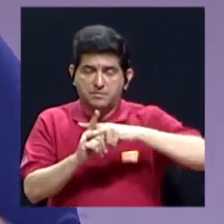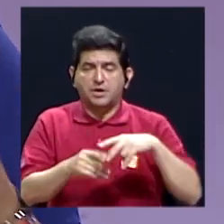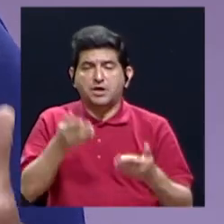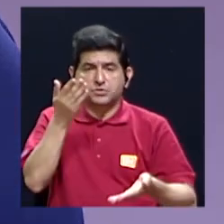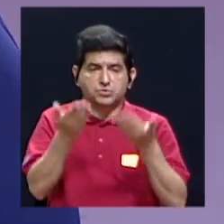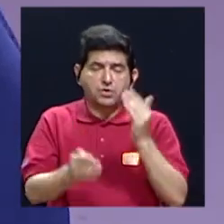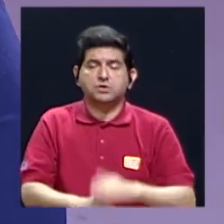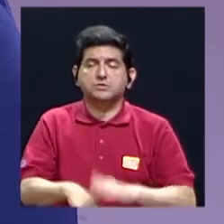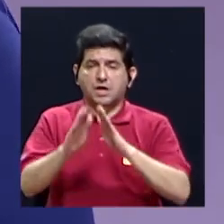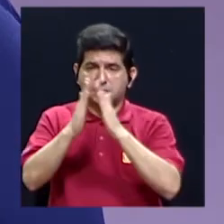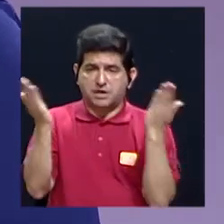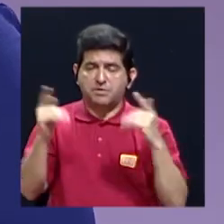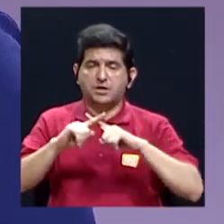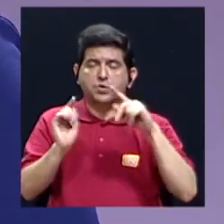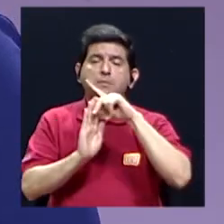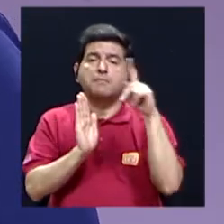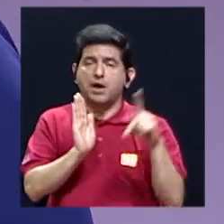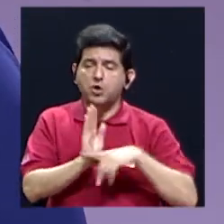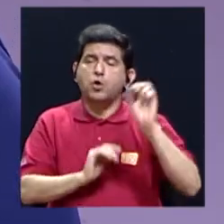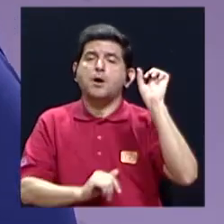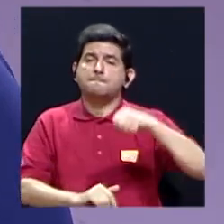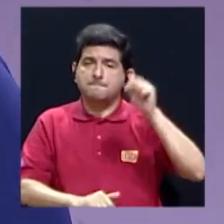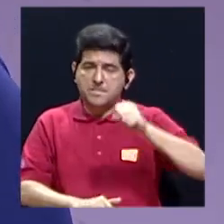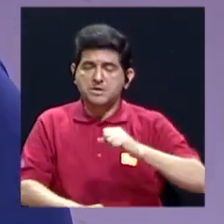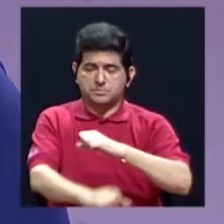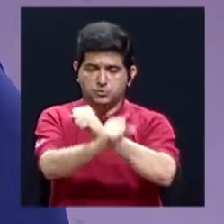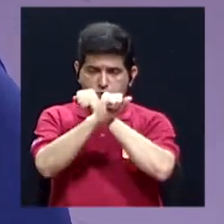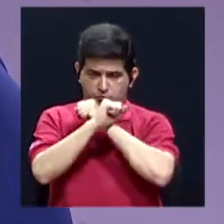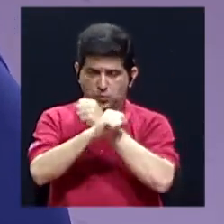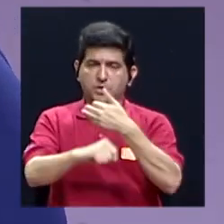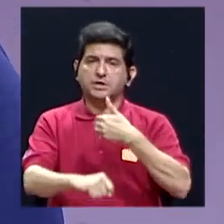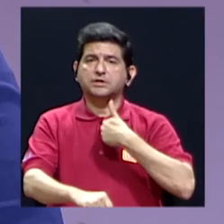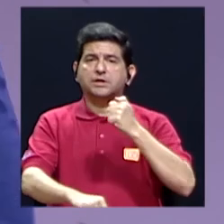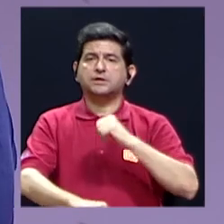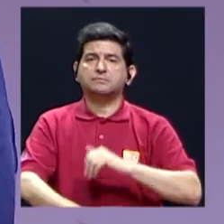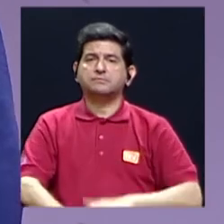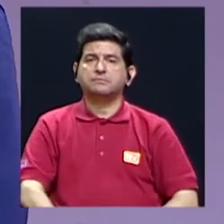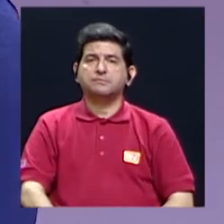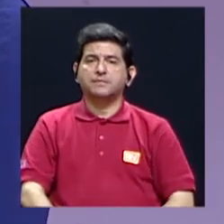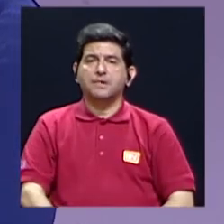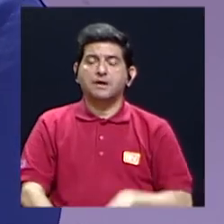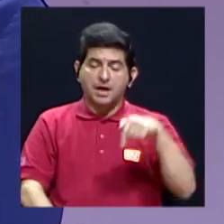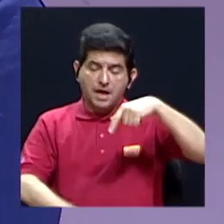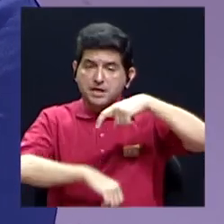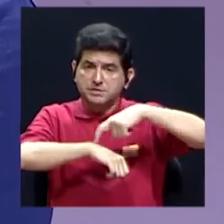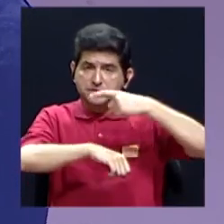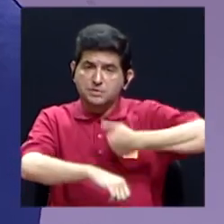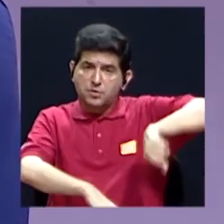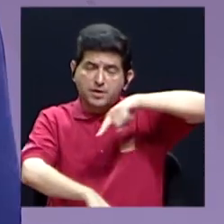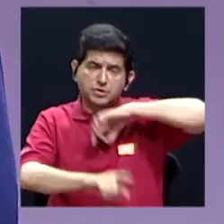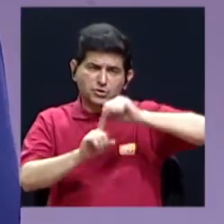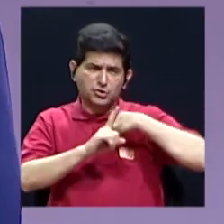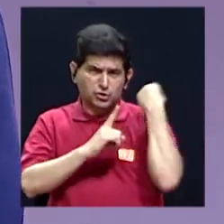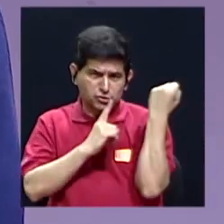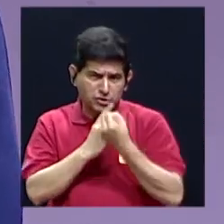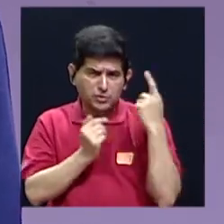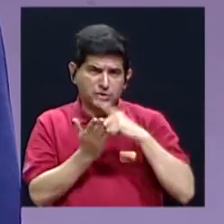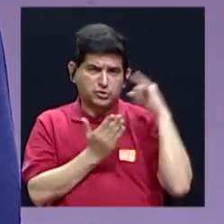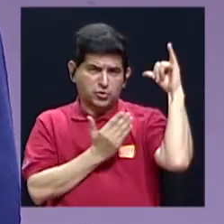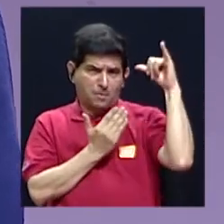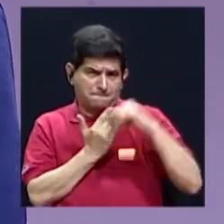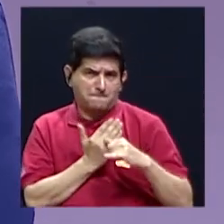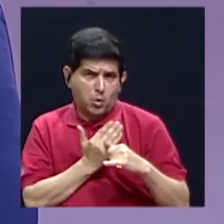poco abierta, si hay principios que deben garantizarse, y en estos momentos estamos en una situación en la que el